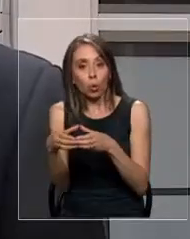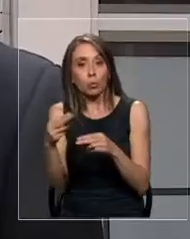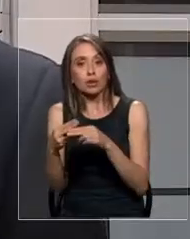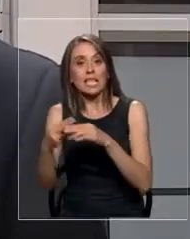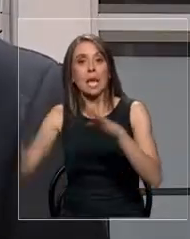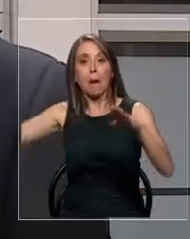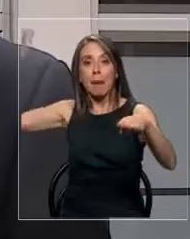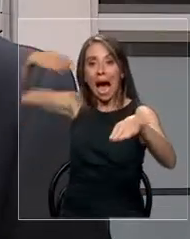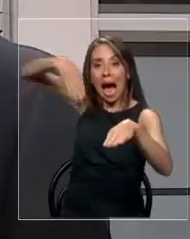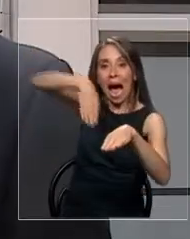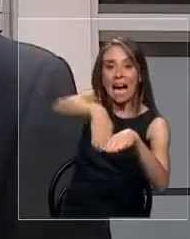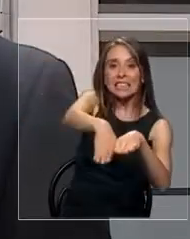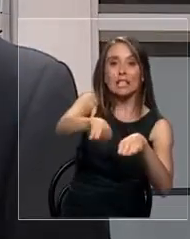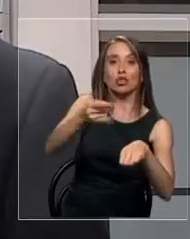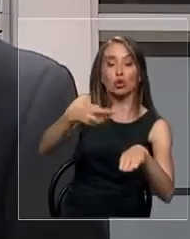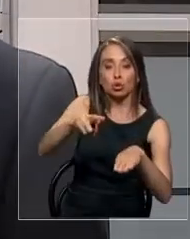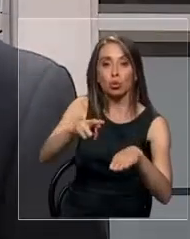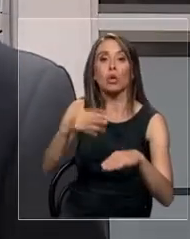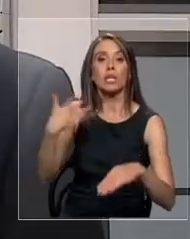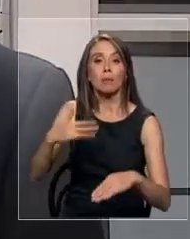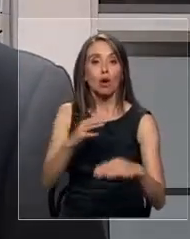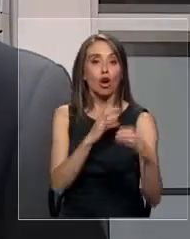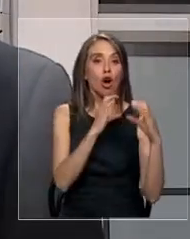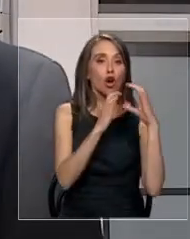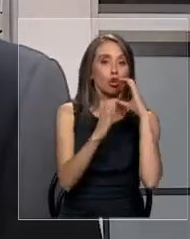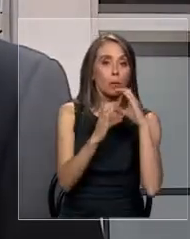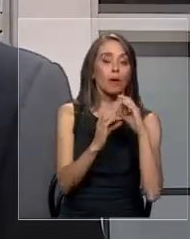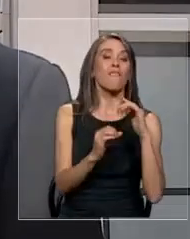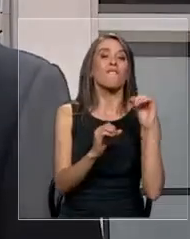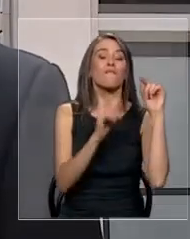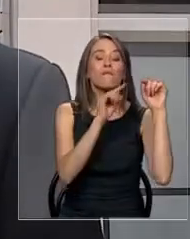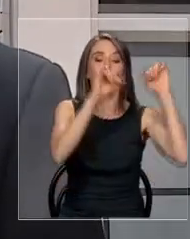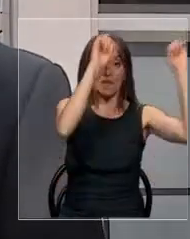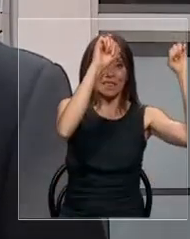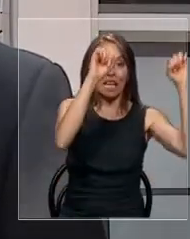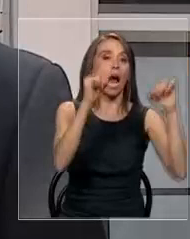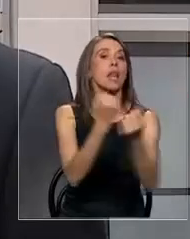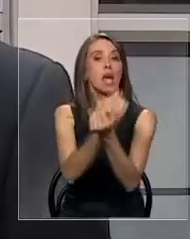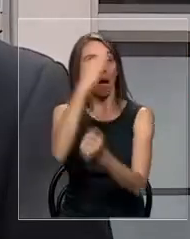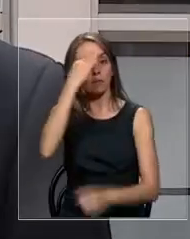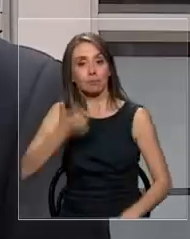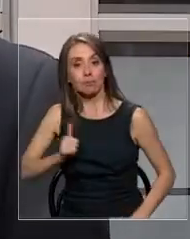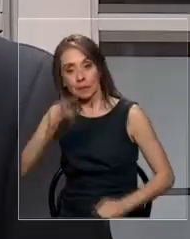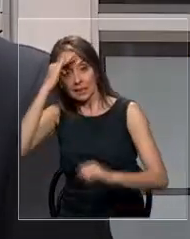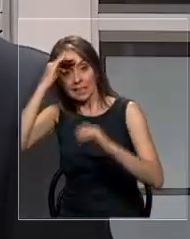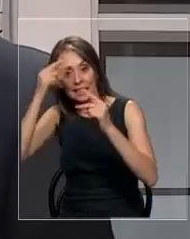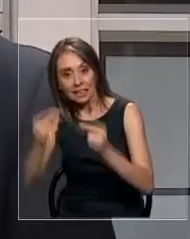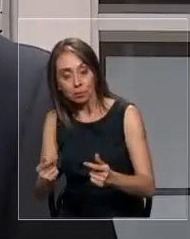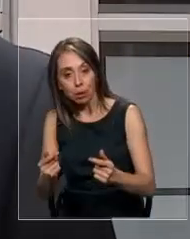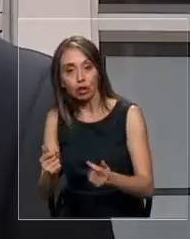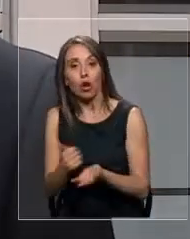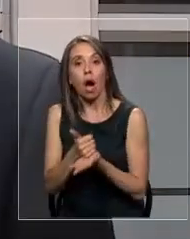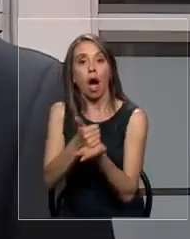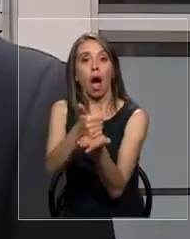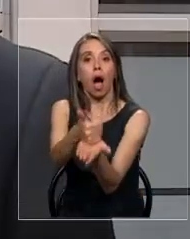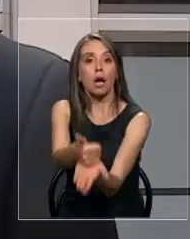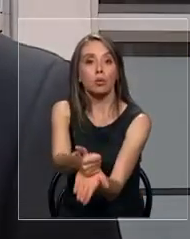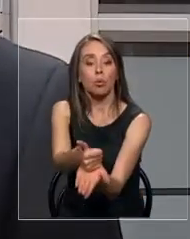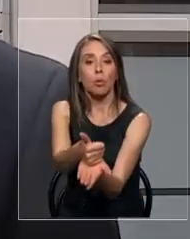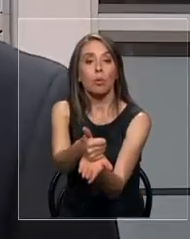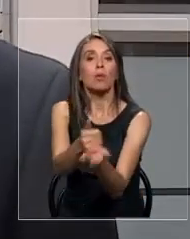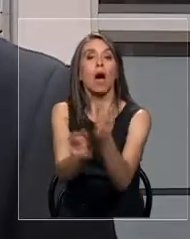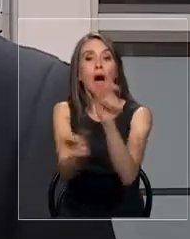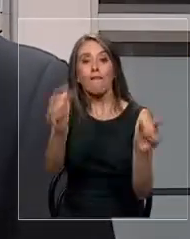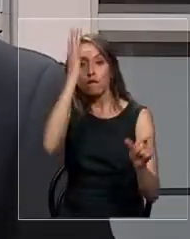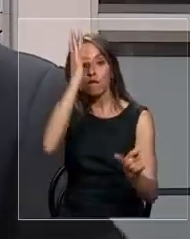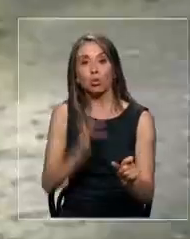de estar permanentemente comunicado entre la Fiscalía SACFI, con equipos policiales especializados y también con la colaboración de los equipos